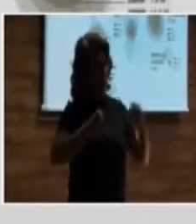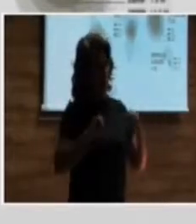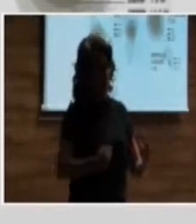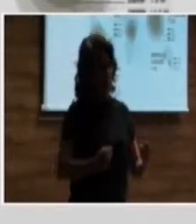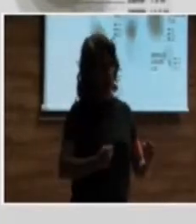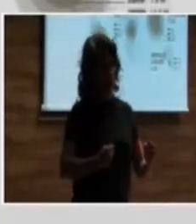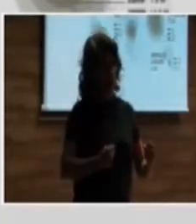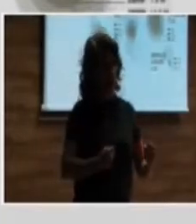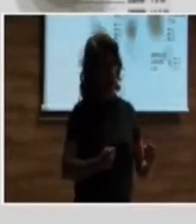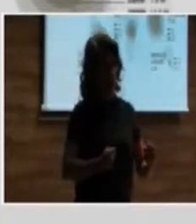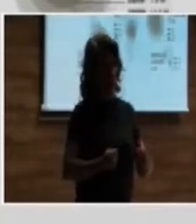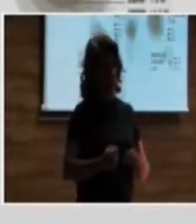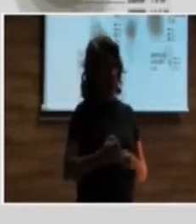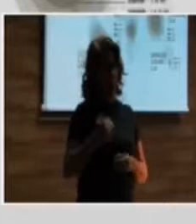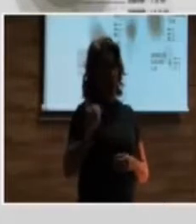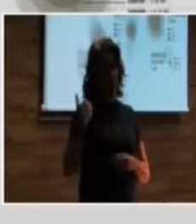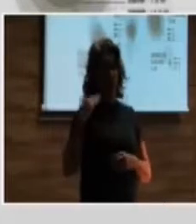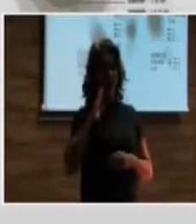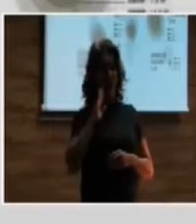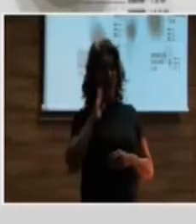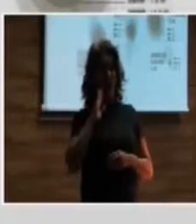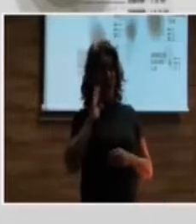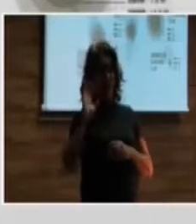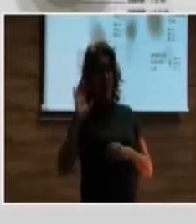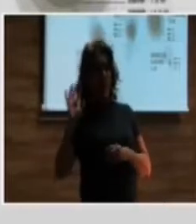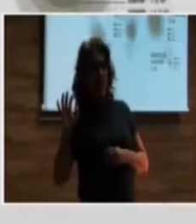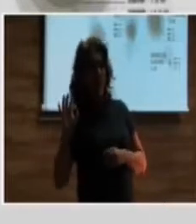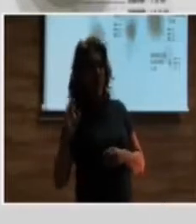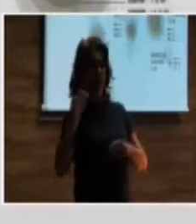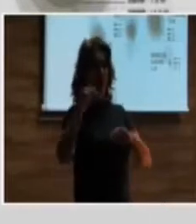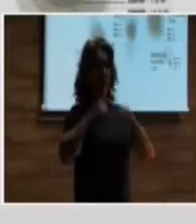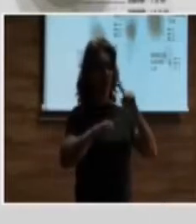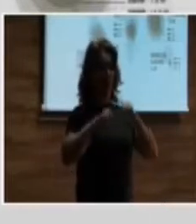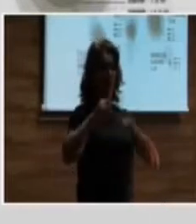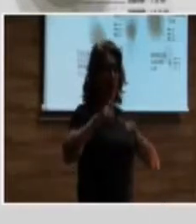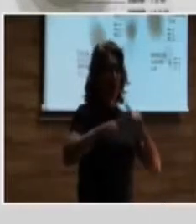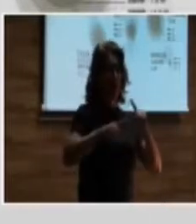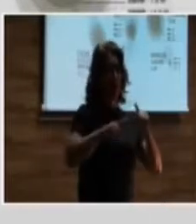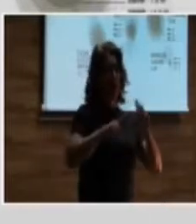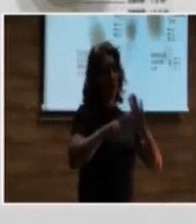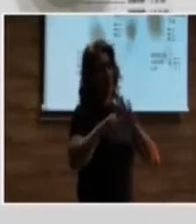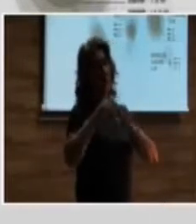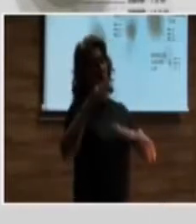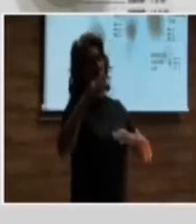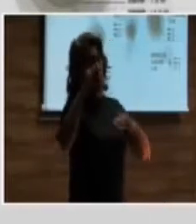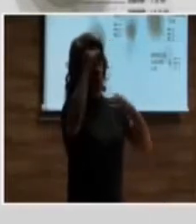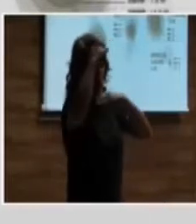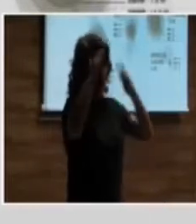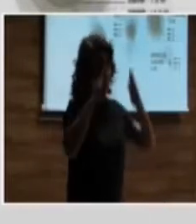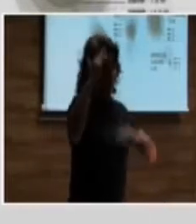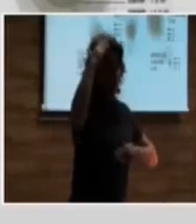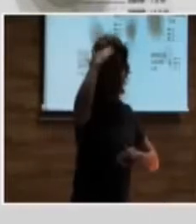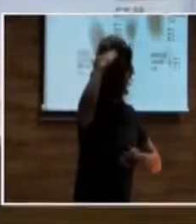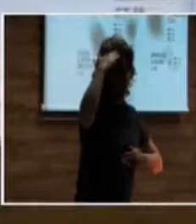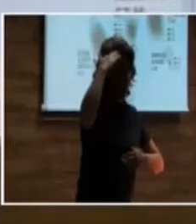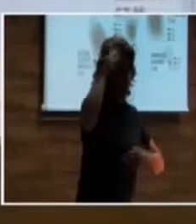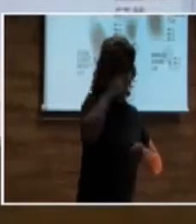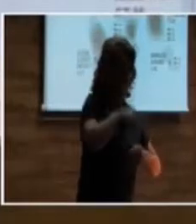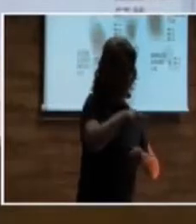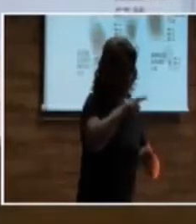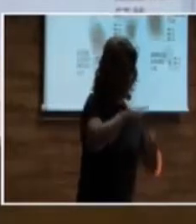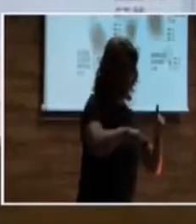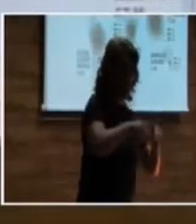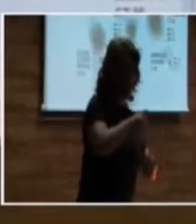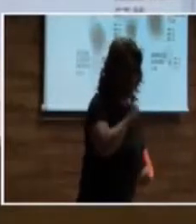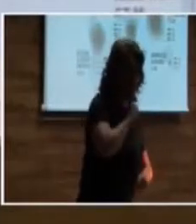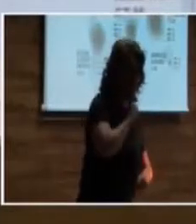emergentes que ya han hecho atención primaria. Esto tiene que ver fundamentalmente con el desarrollo de la atención primaria. Es decir, la atención primaria hace crecer